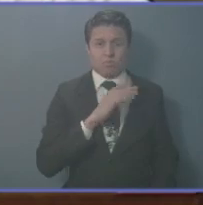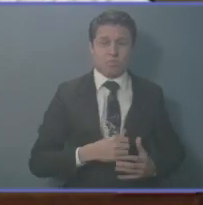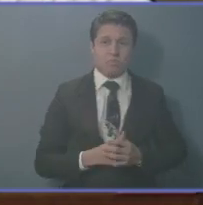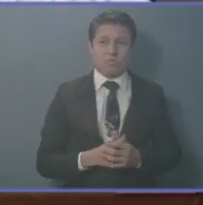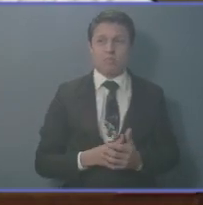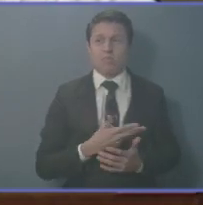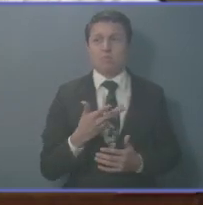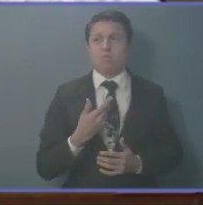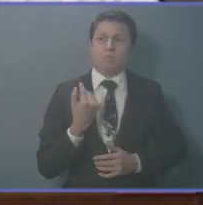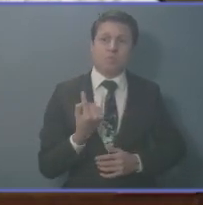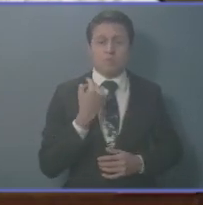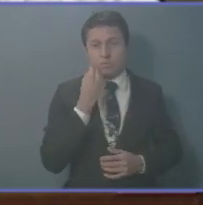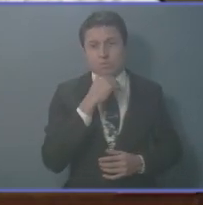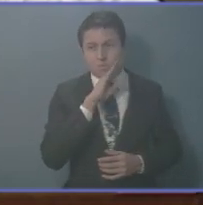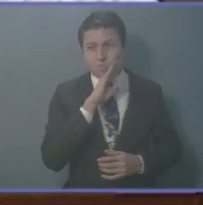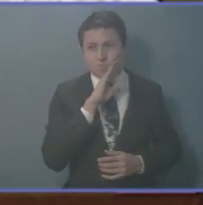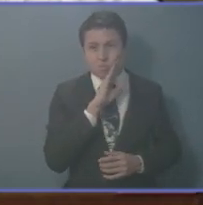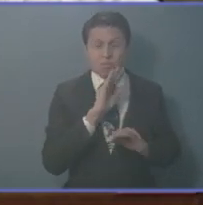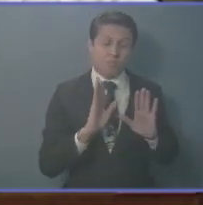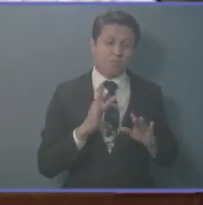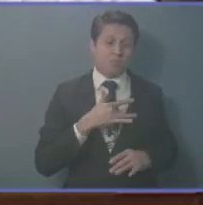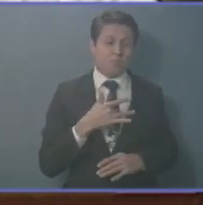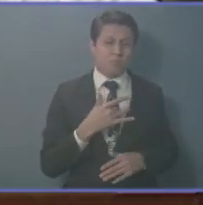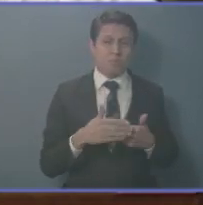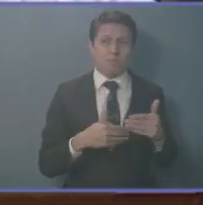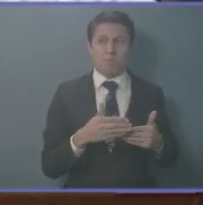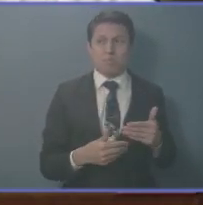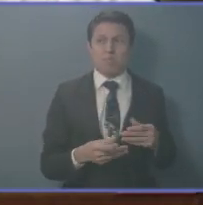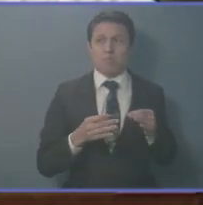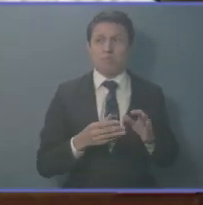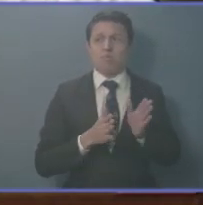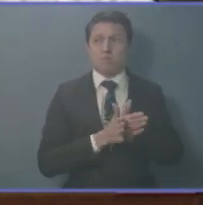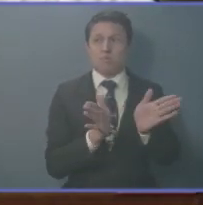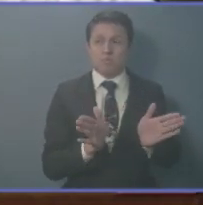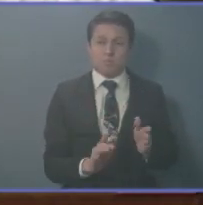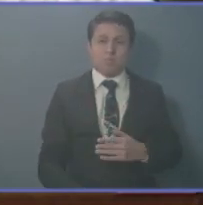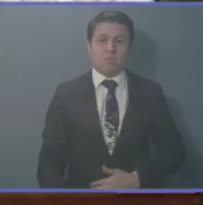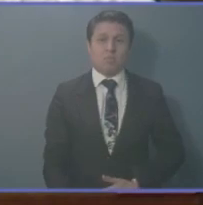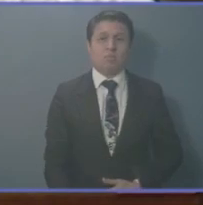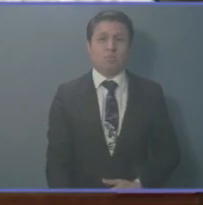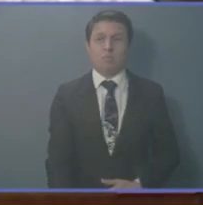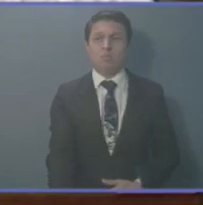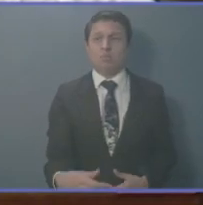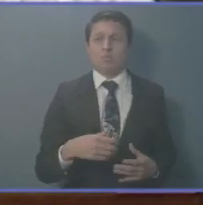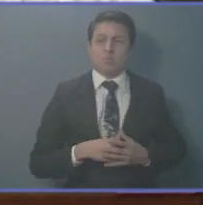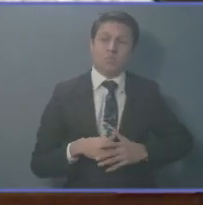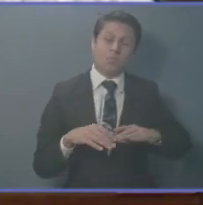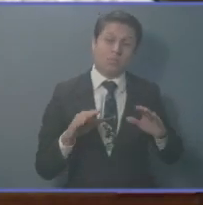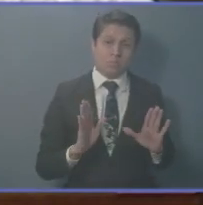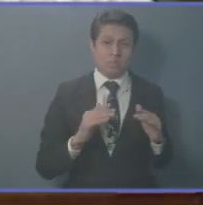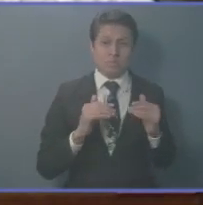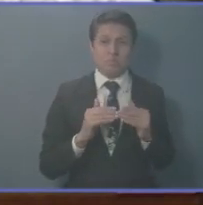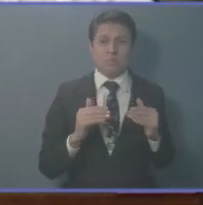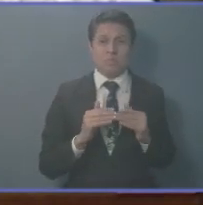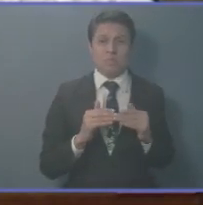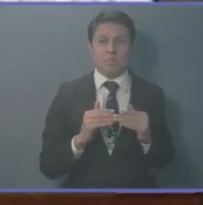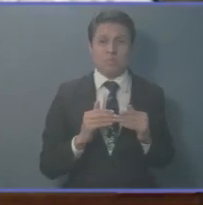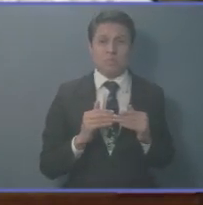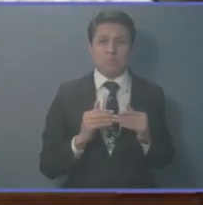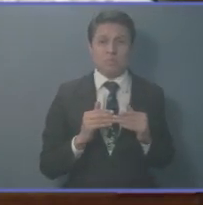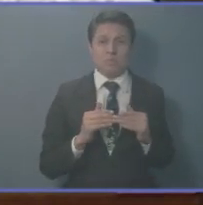tos, dolor de cabeza, síntomas digestivos, malestar general, anosmia y